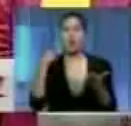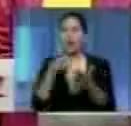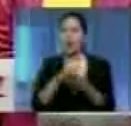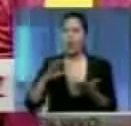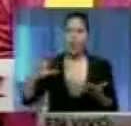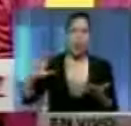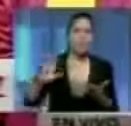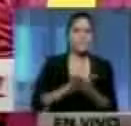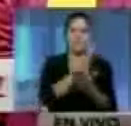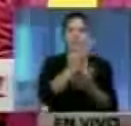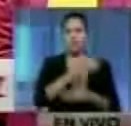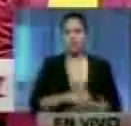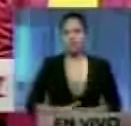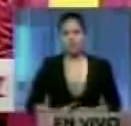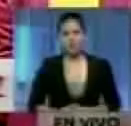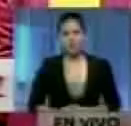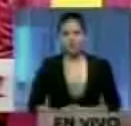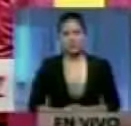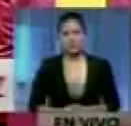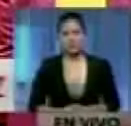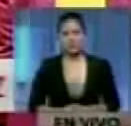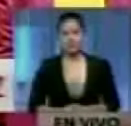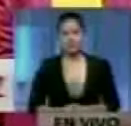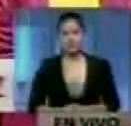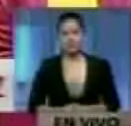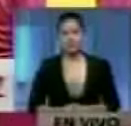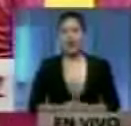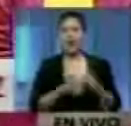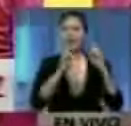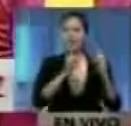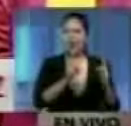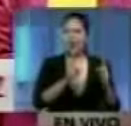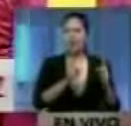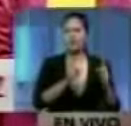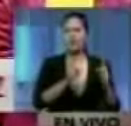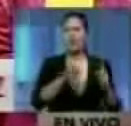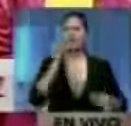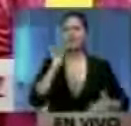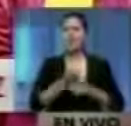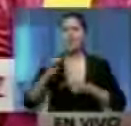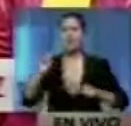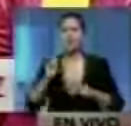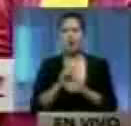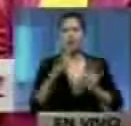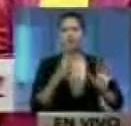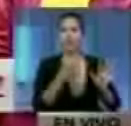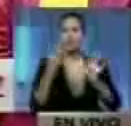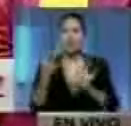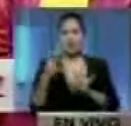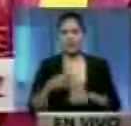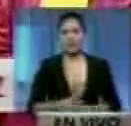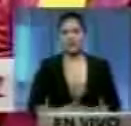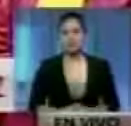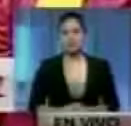golpismo amenazante, cada 11 debe tener su 9.